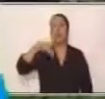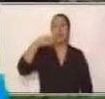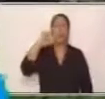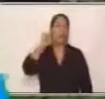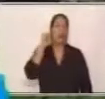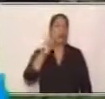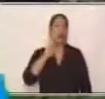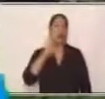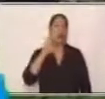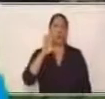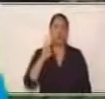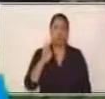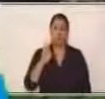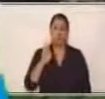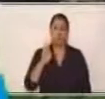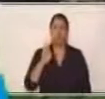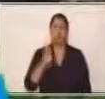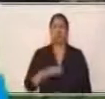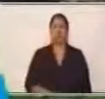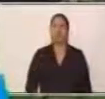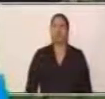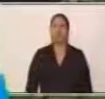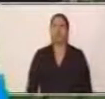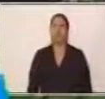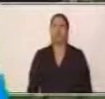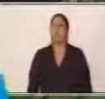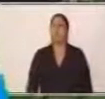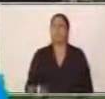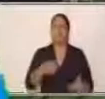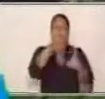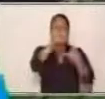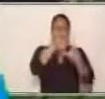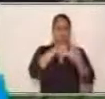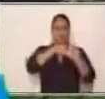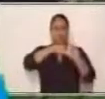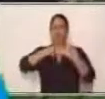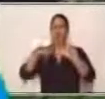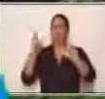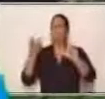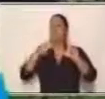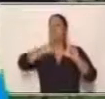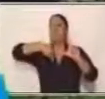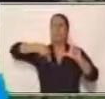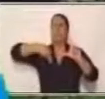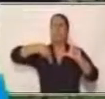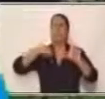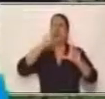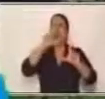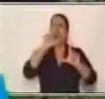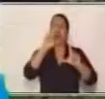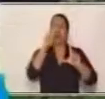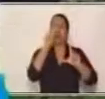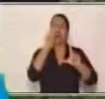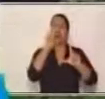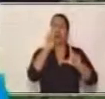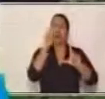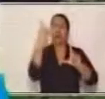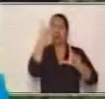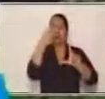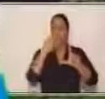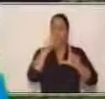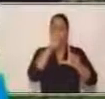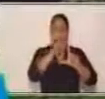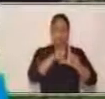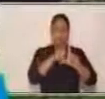punto. A estas líneas las llamaremos lados. Al punto donde se unen, vértice.